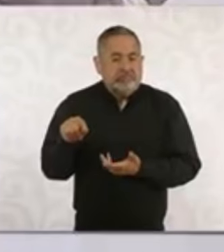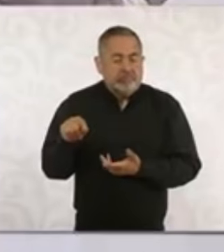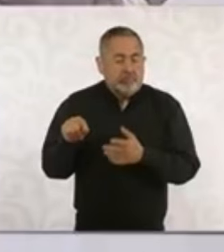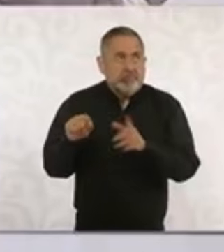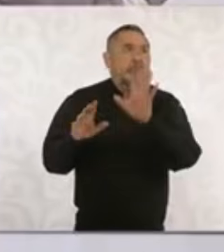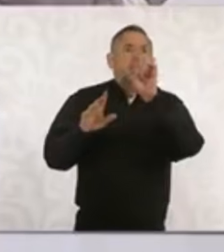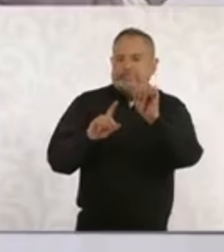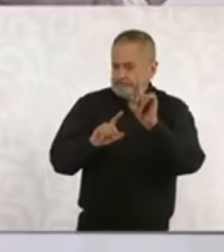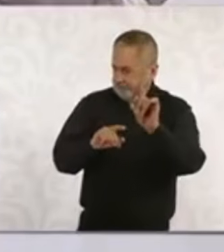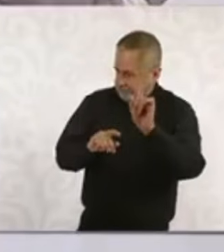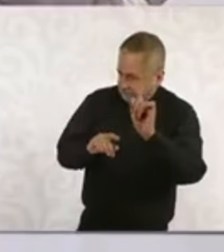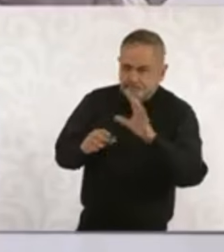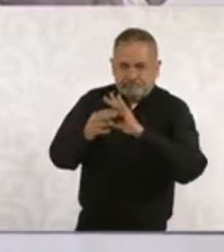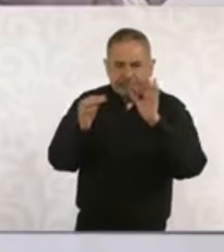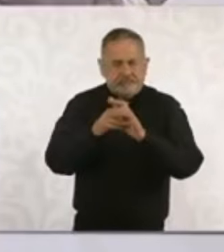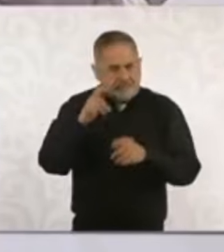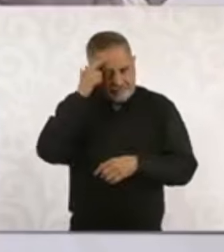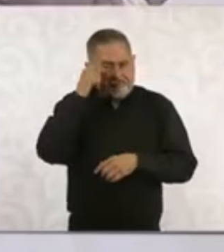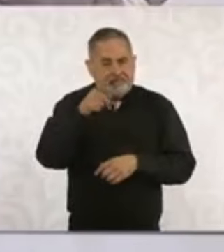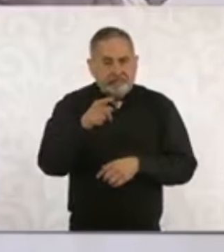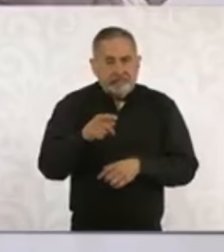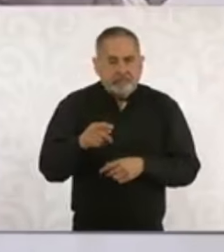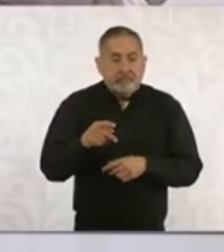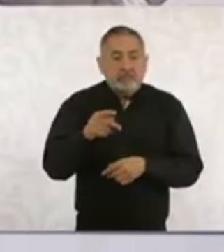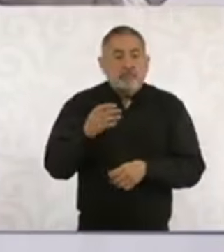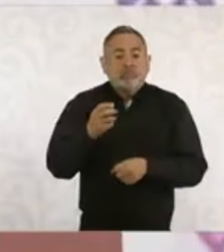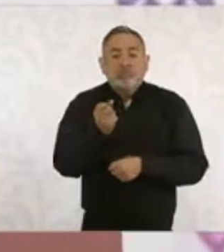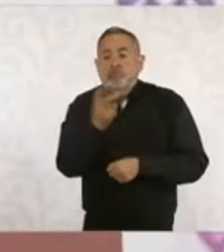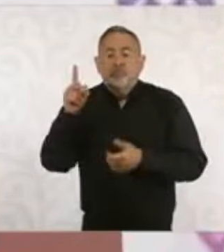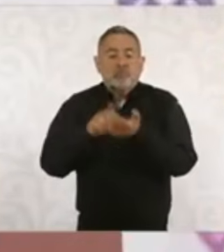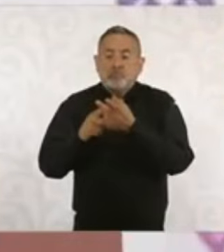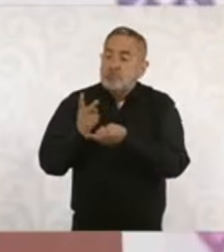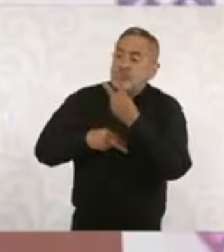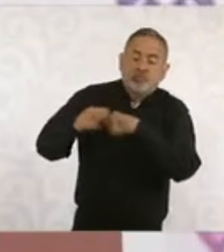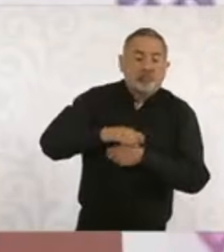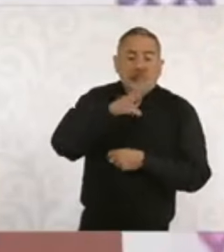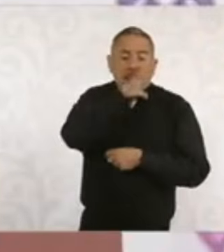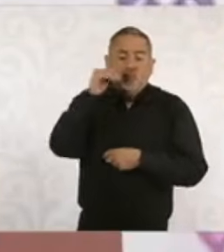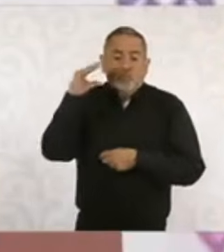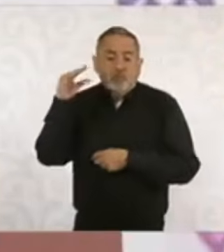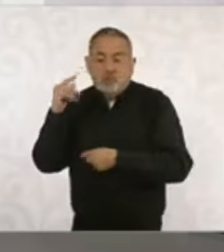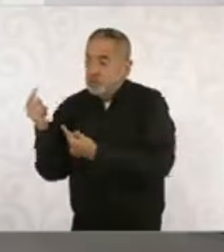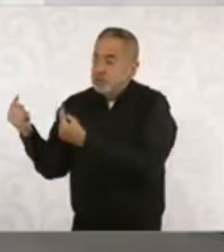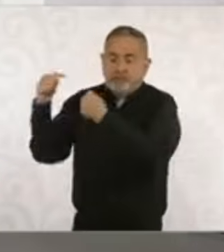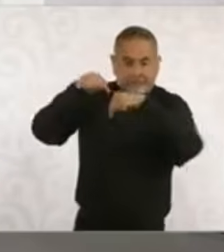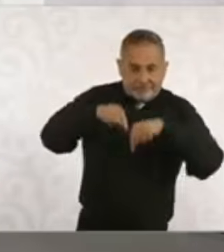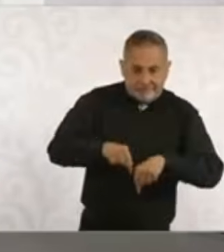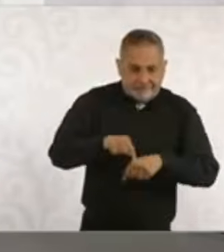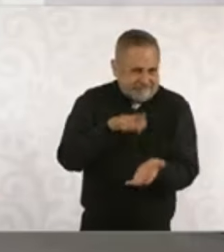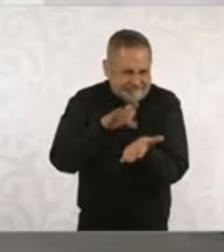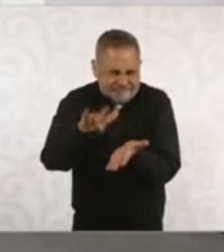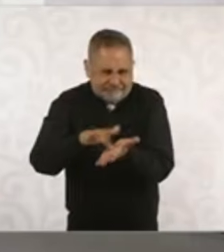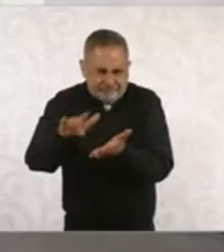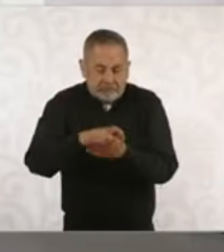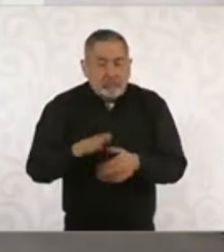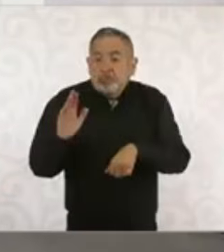Por cierto, también, porque luego muchos médicos cubanos vinieron a México a apoyar por esa